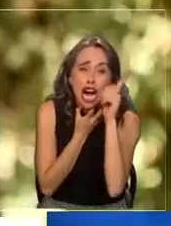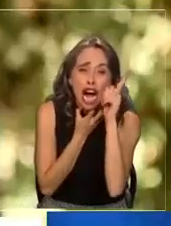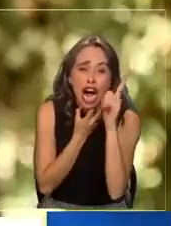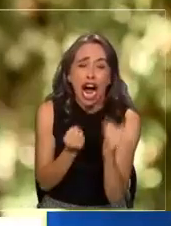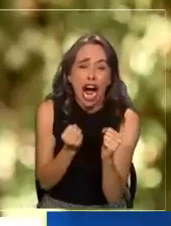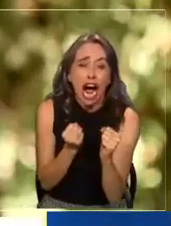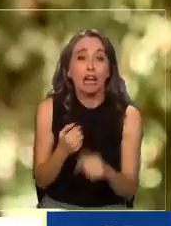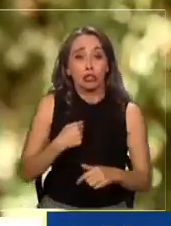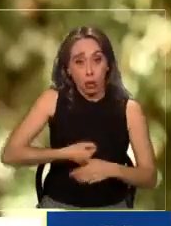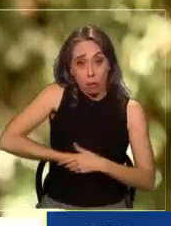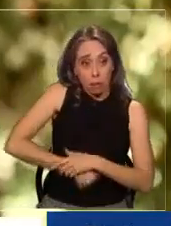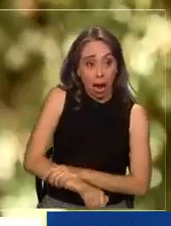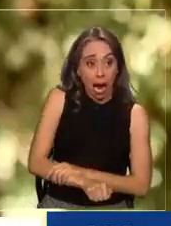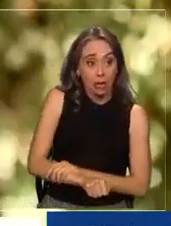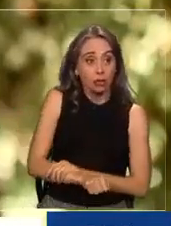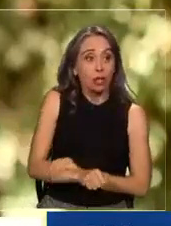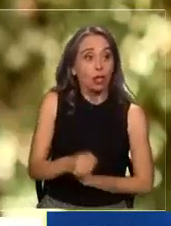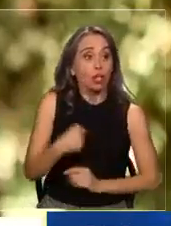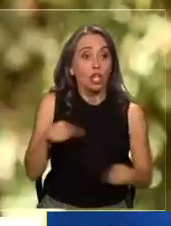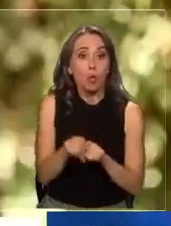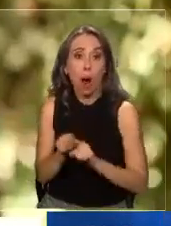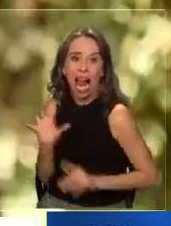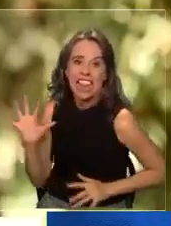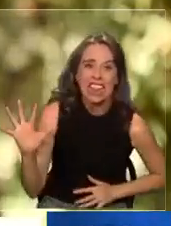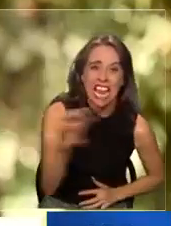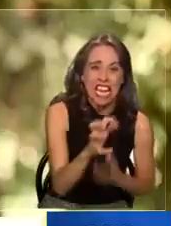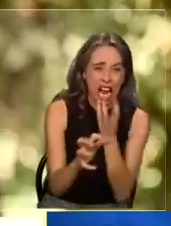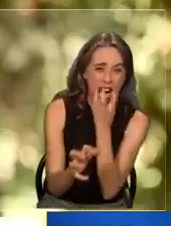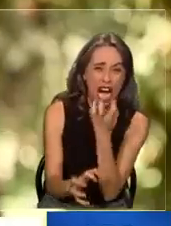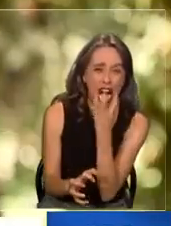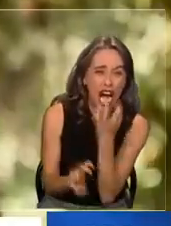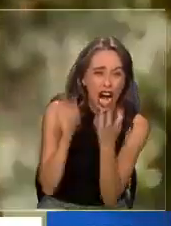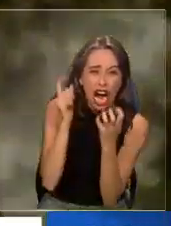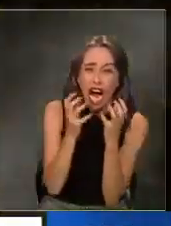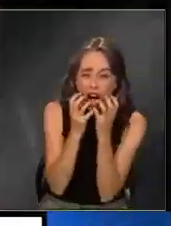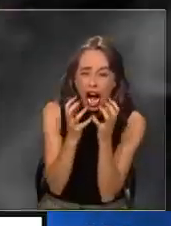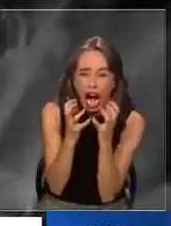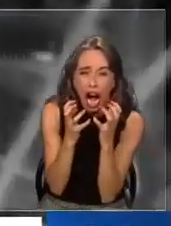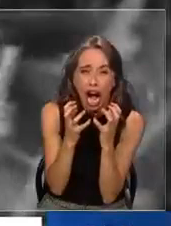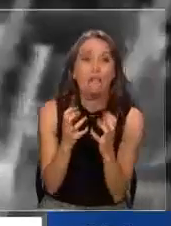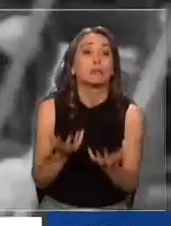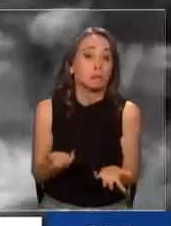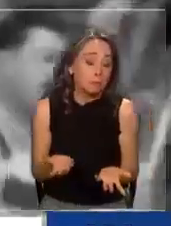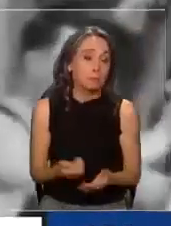lejos, yo en uno de mis partos era un tigre. Y era un tigre, ¿no? Se te decía gruñidos.